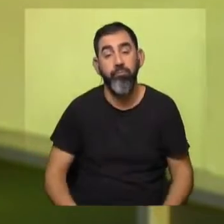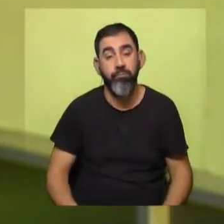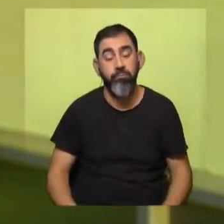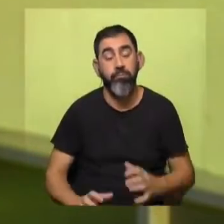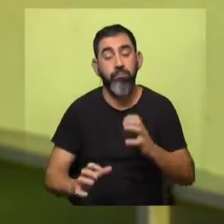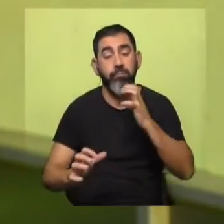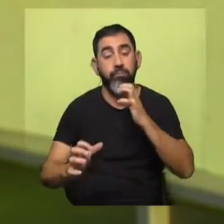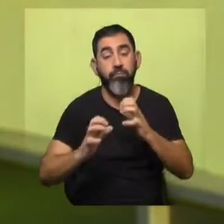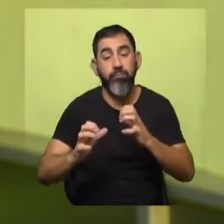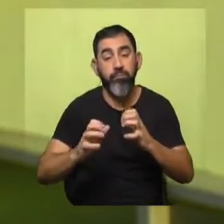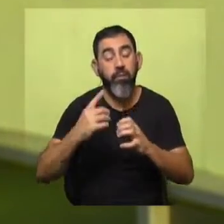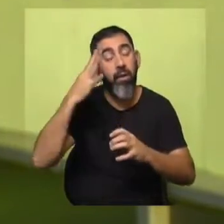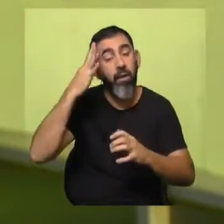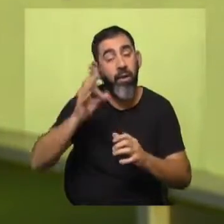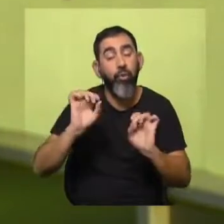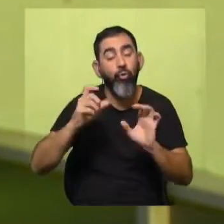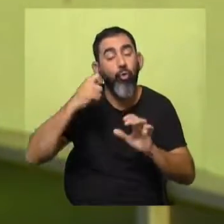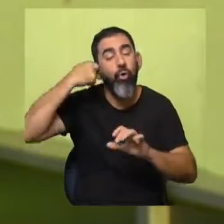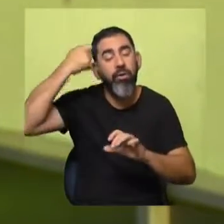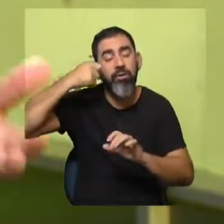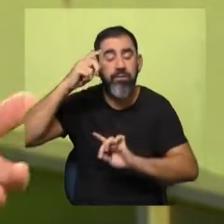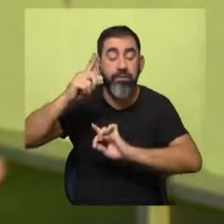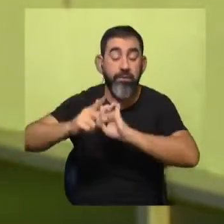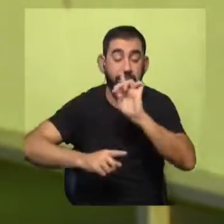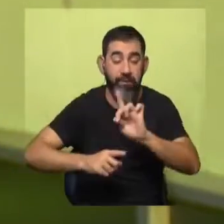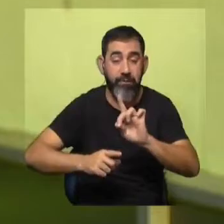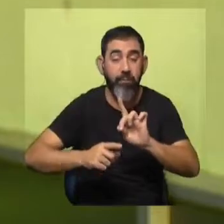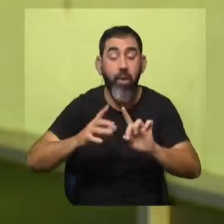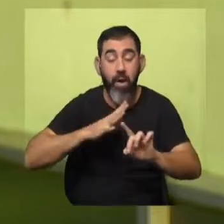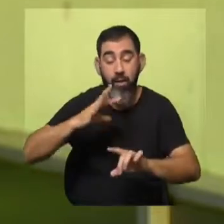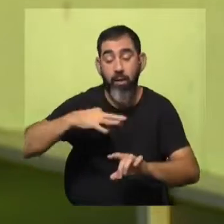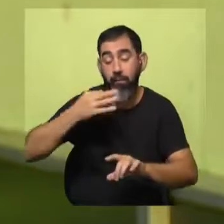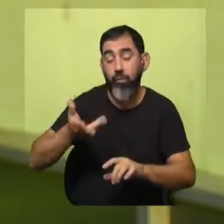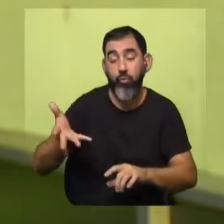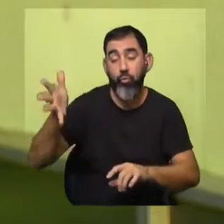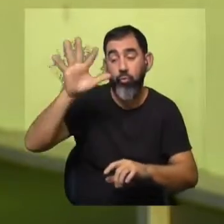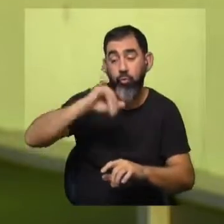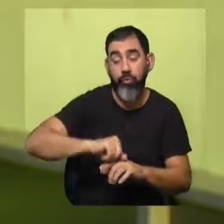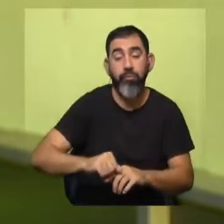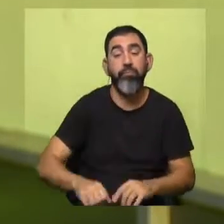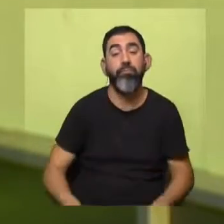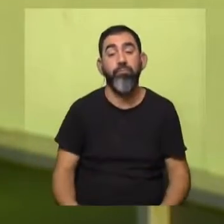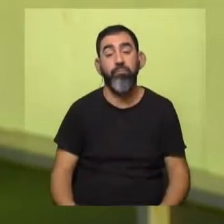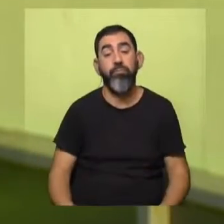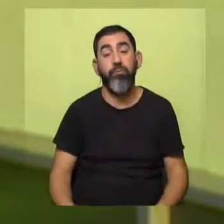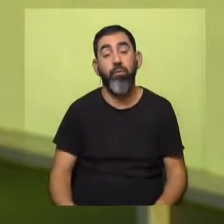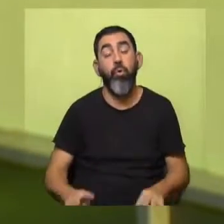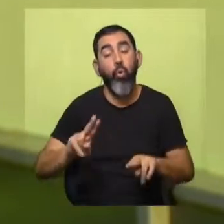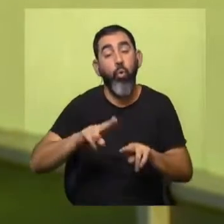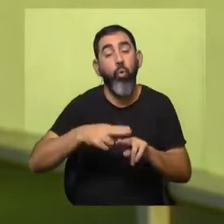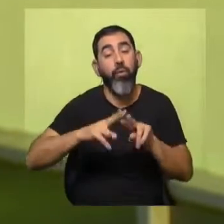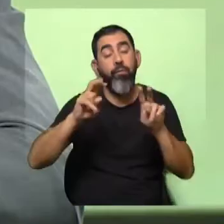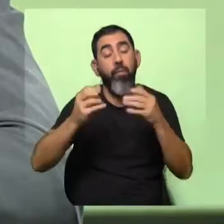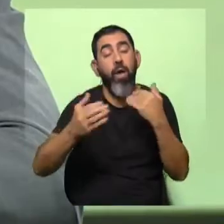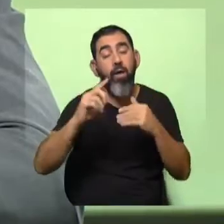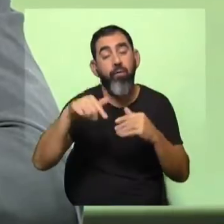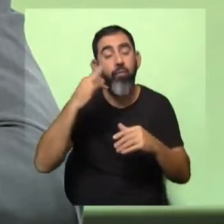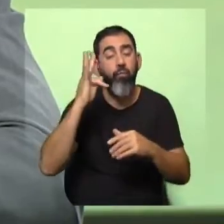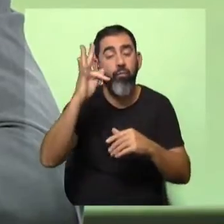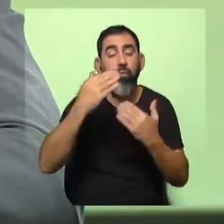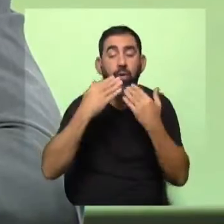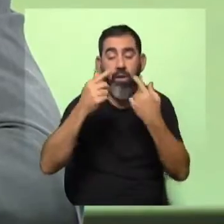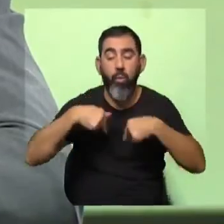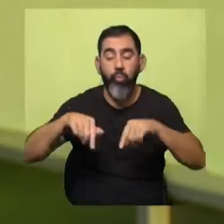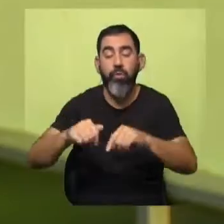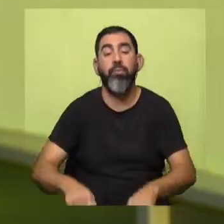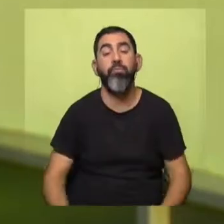que uno la cree confinada al cine muchas veces y que en realidad está en nuestra vida permanentemente, y volveremos sobre el tema en cualquier momento. Bueno, muchas gracias a ustedes.